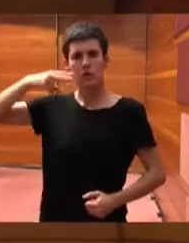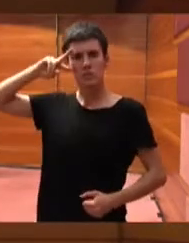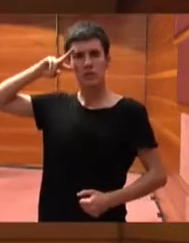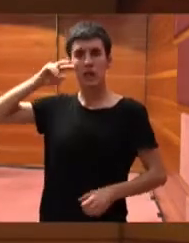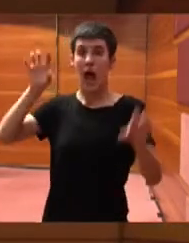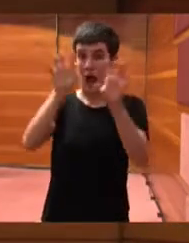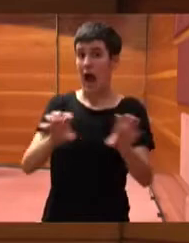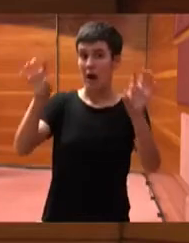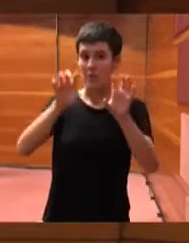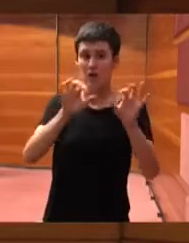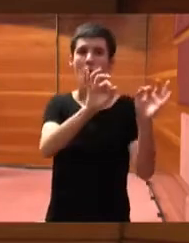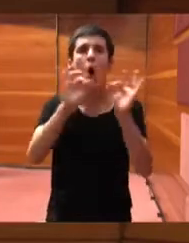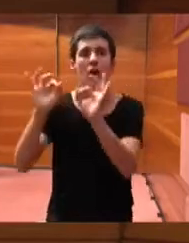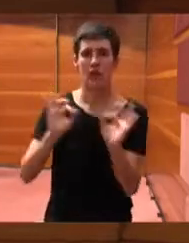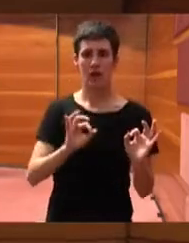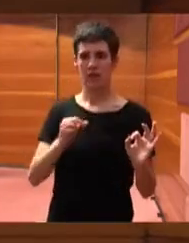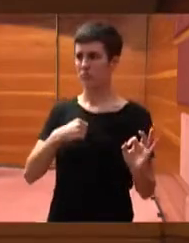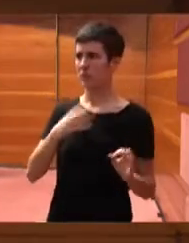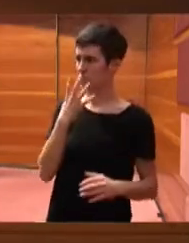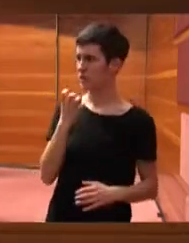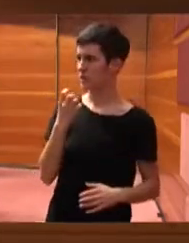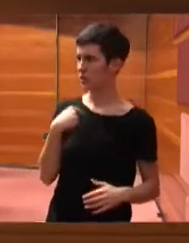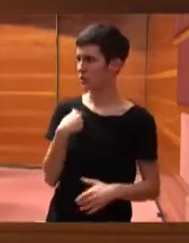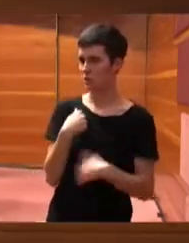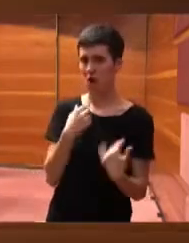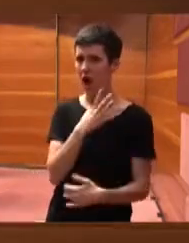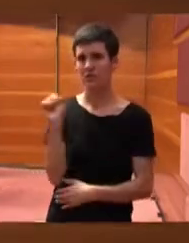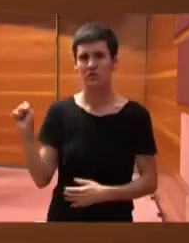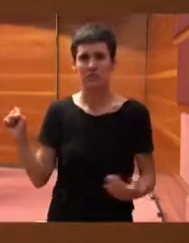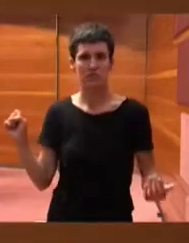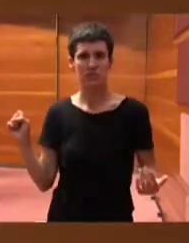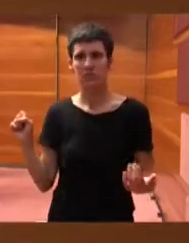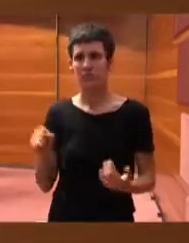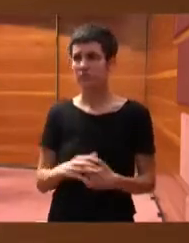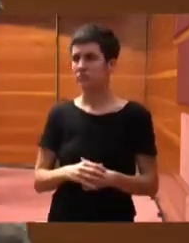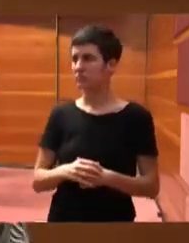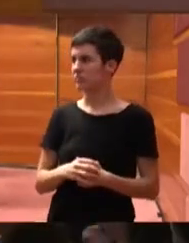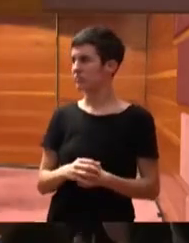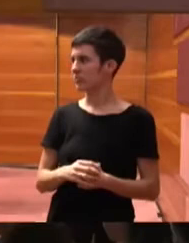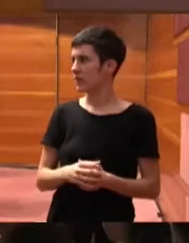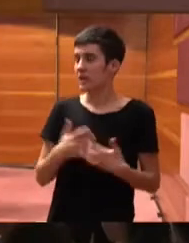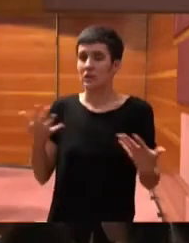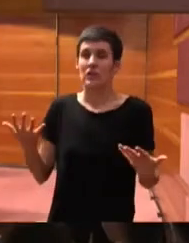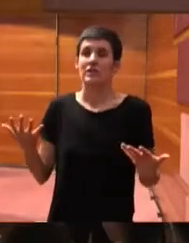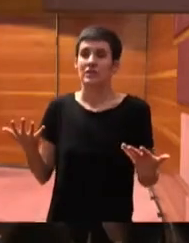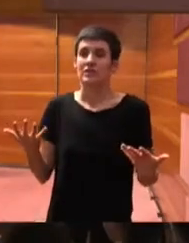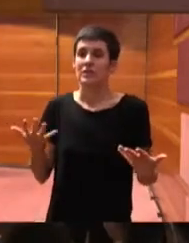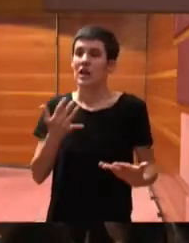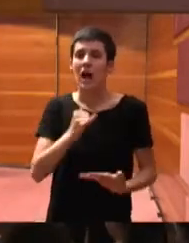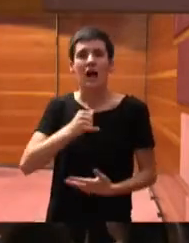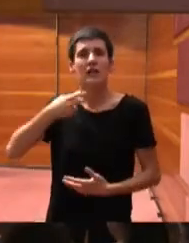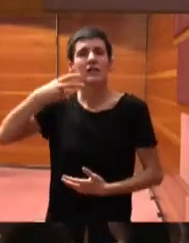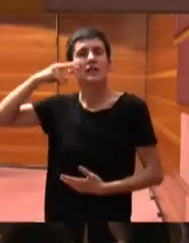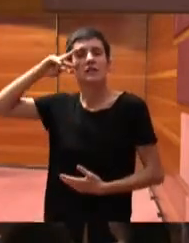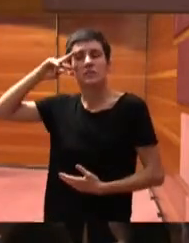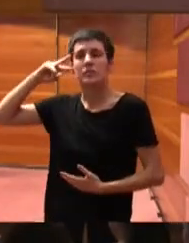armarios. Os lo digo en serio, me quedan fenomenal. Bueno, entonces tenemos un expertise, bien por trabajo,